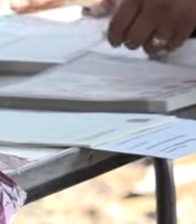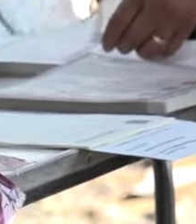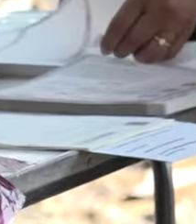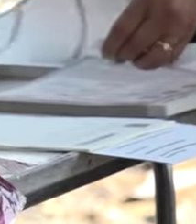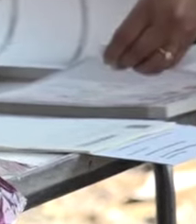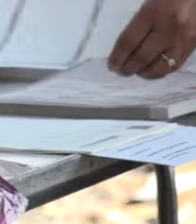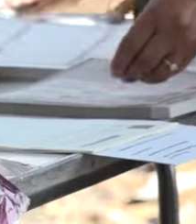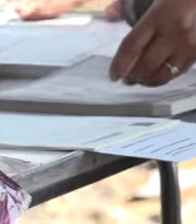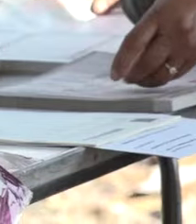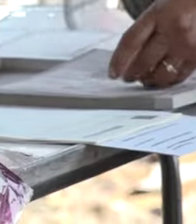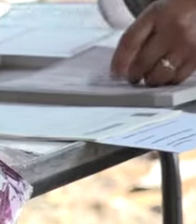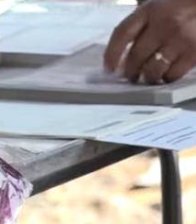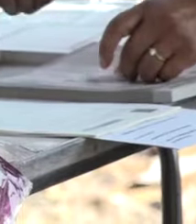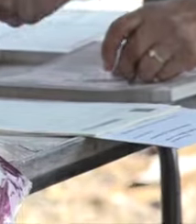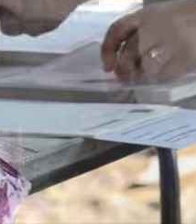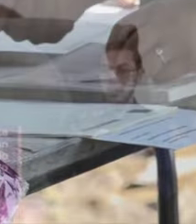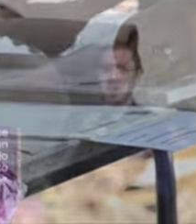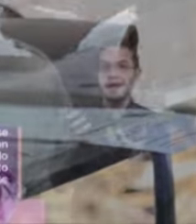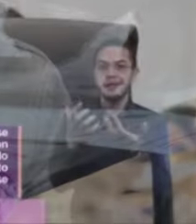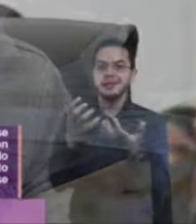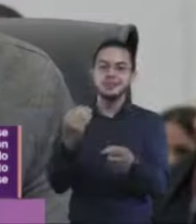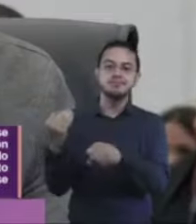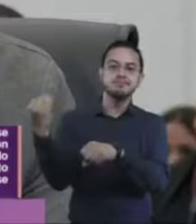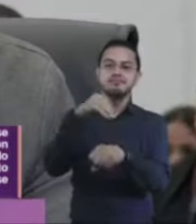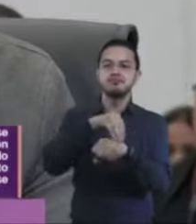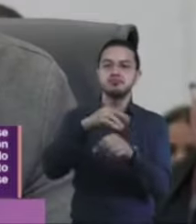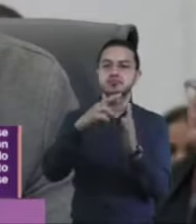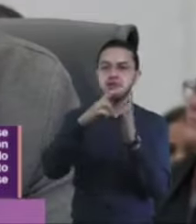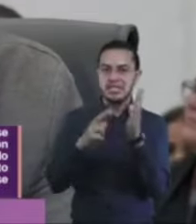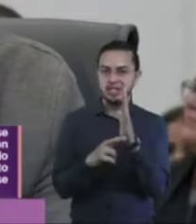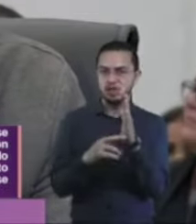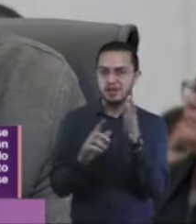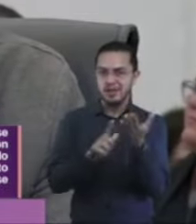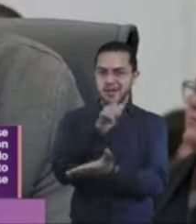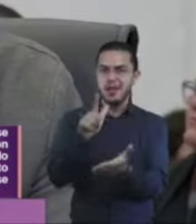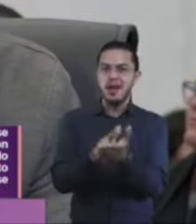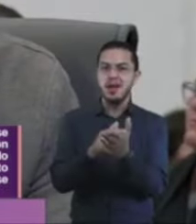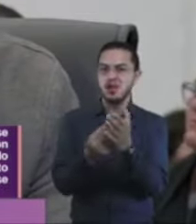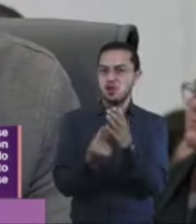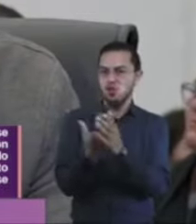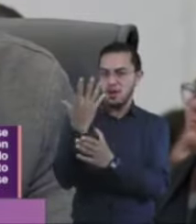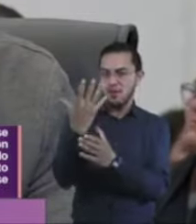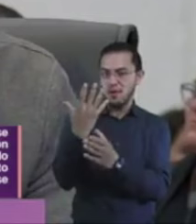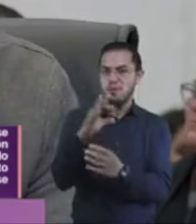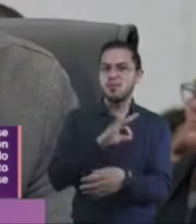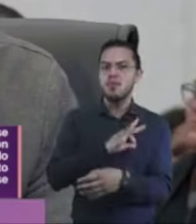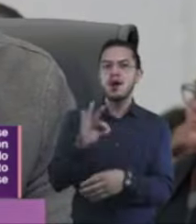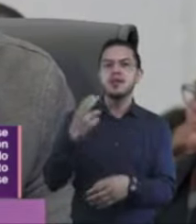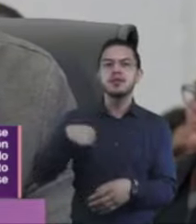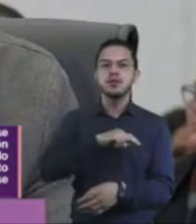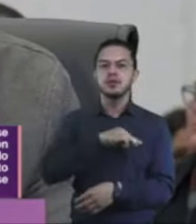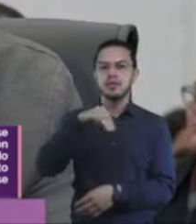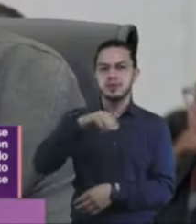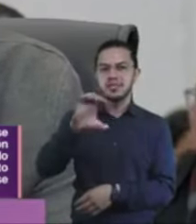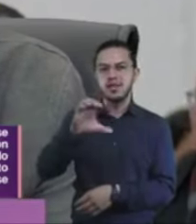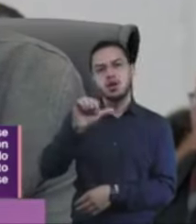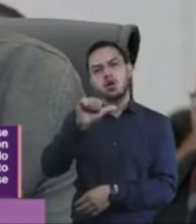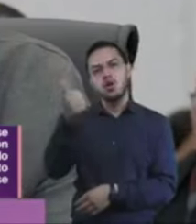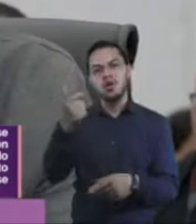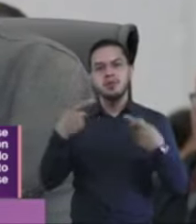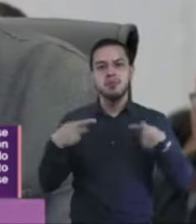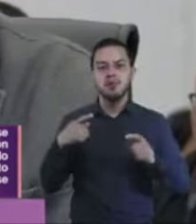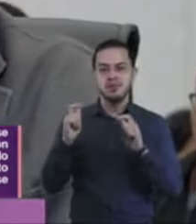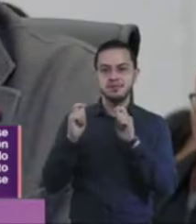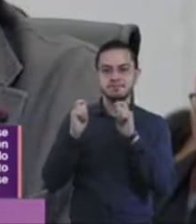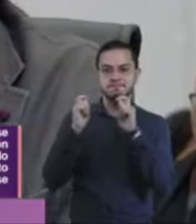lineamientos movimiento ciudadano hubiera tenido la oportunidad de tener a otra persona representándolo y representando y